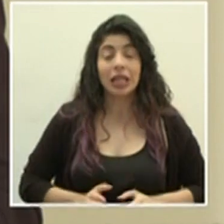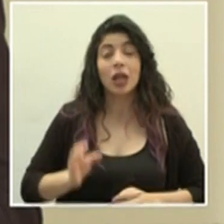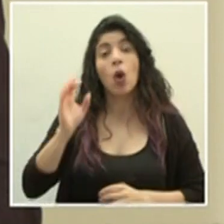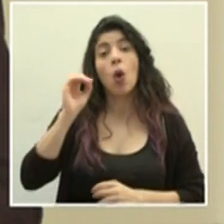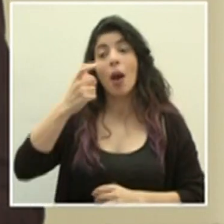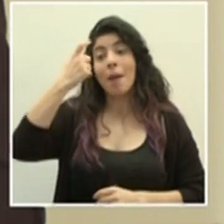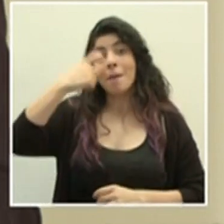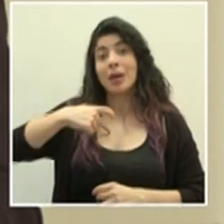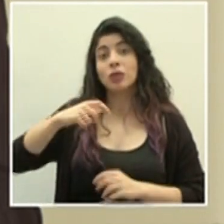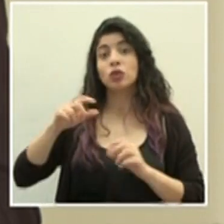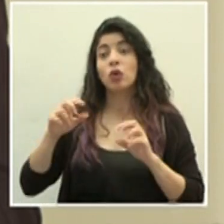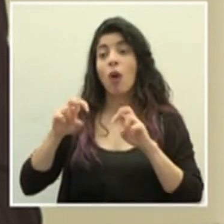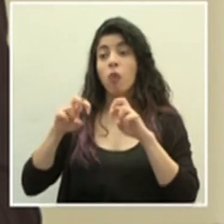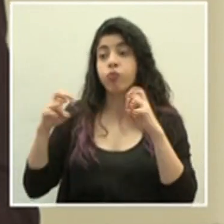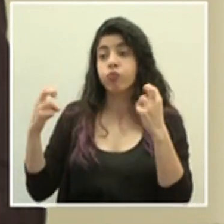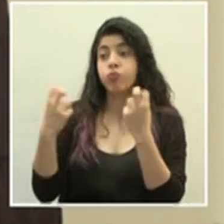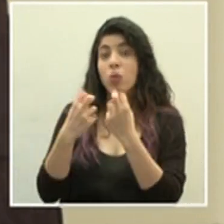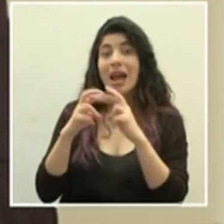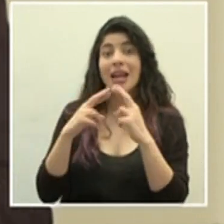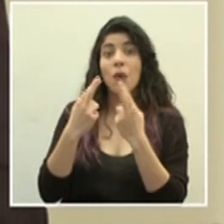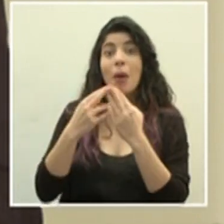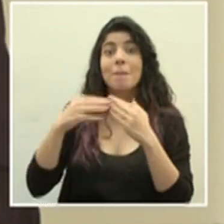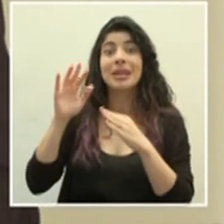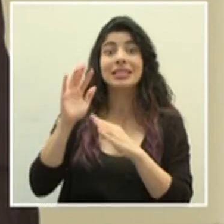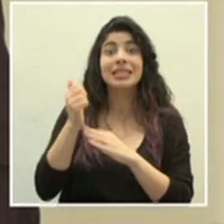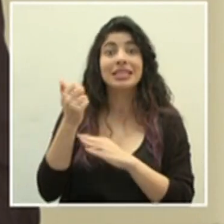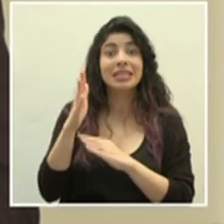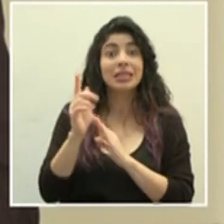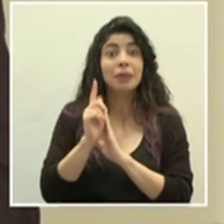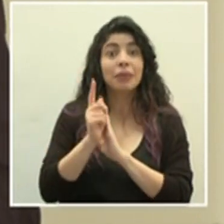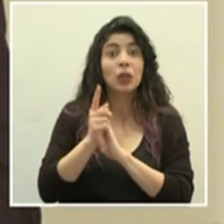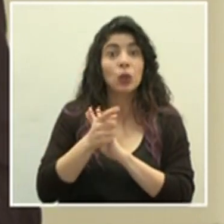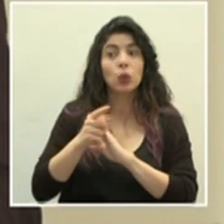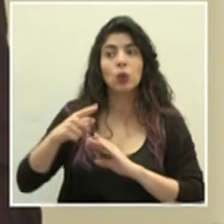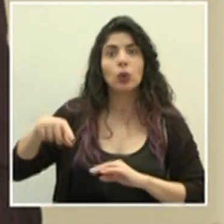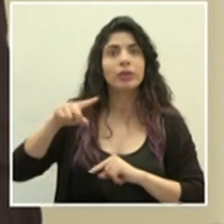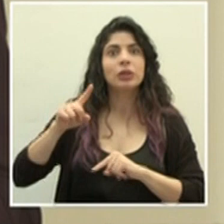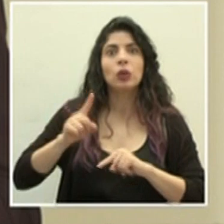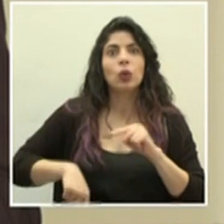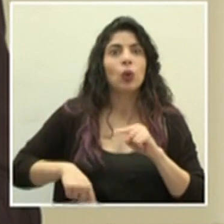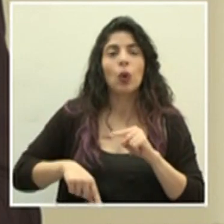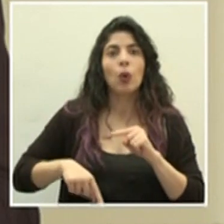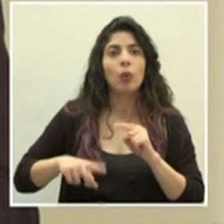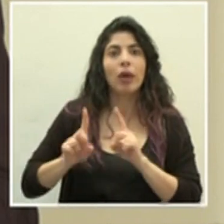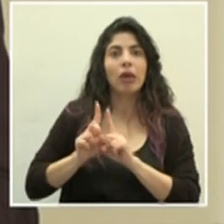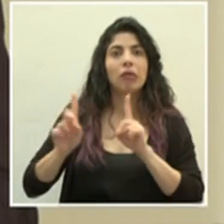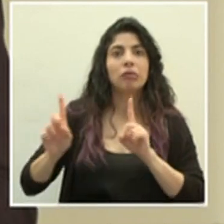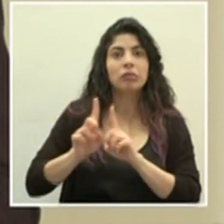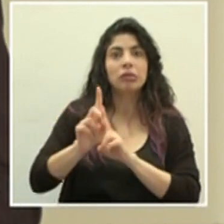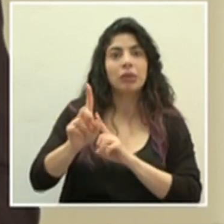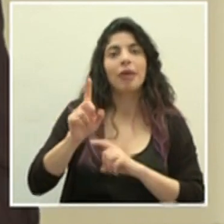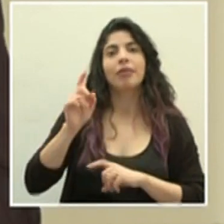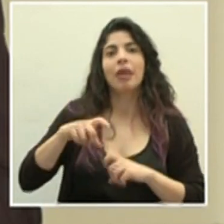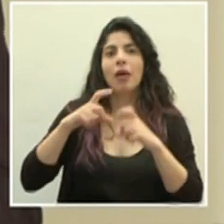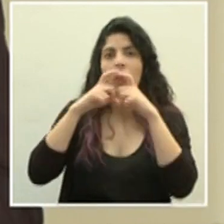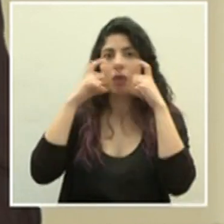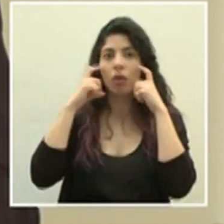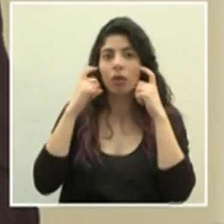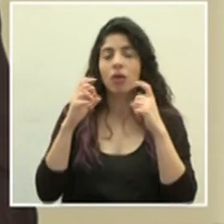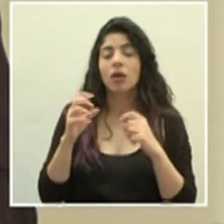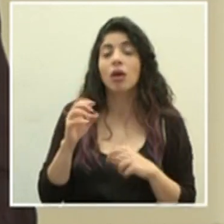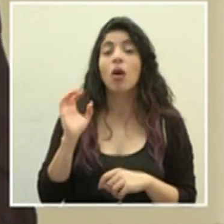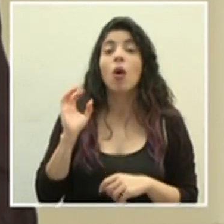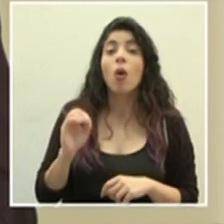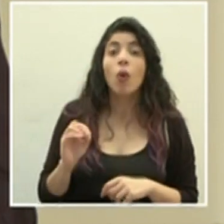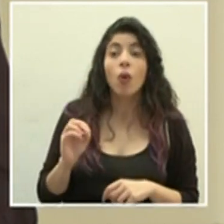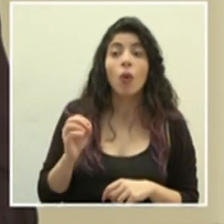mismo lugar para una reunión que dure más de 15 minutos, en donde no se puede también eventualmente cumplir con el distanciamiento físico. O eventualmente es ideal de todos modos,